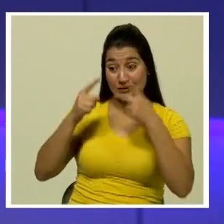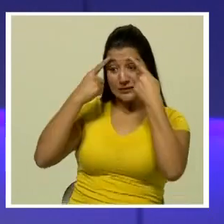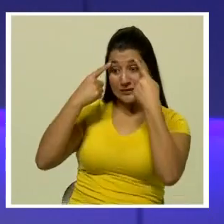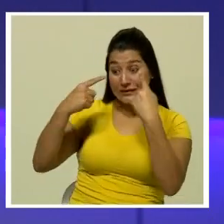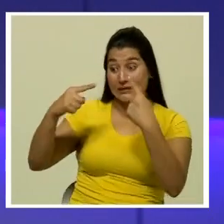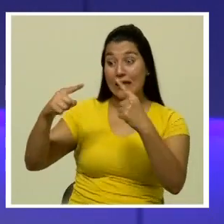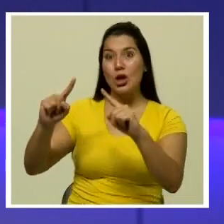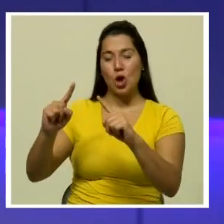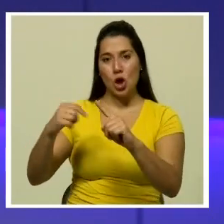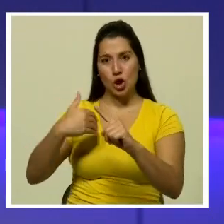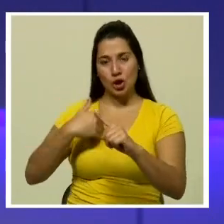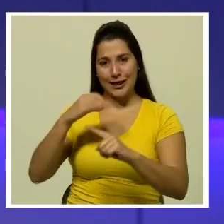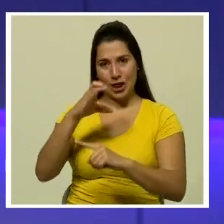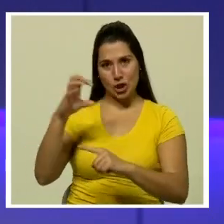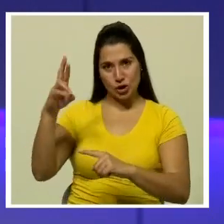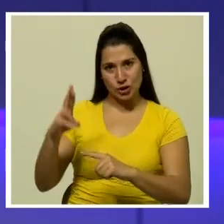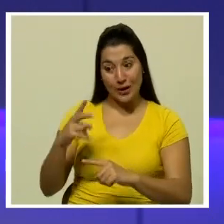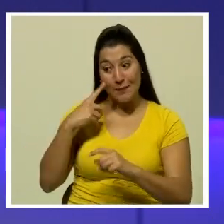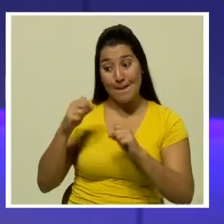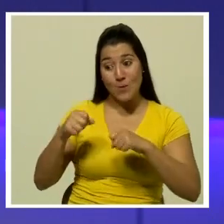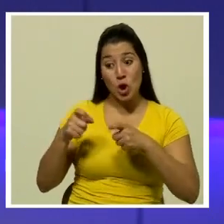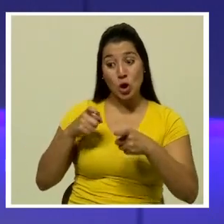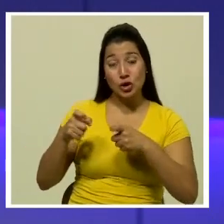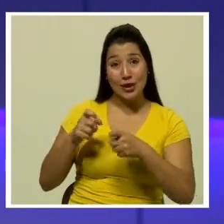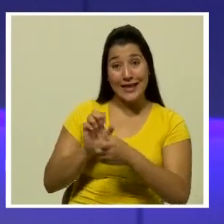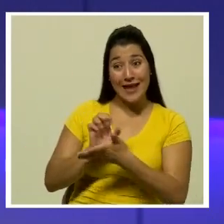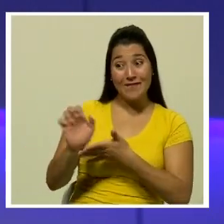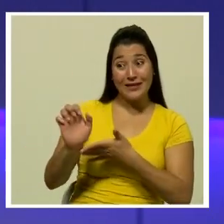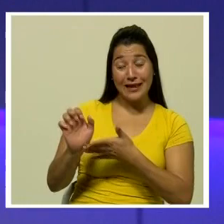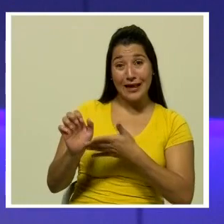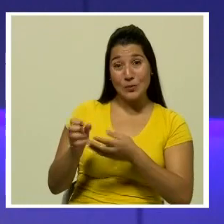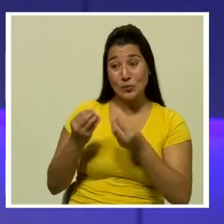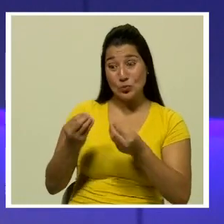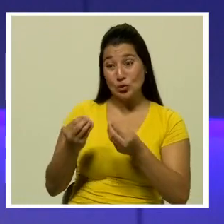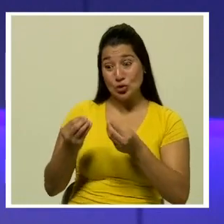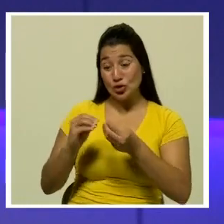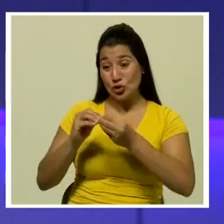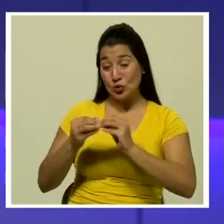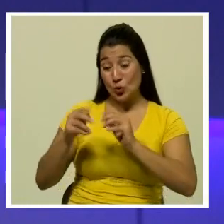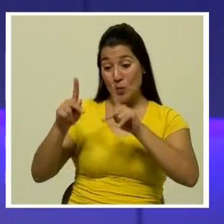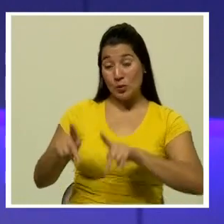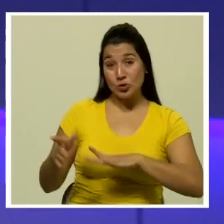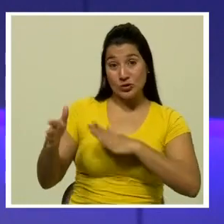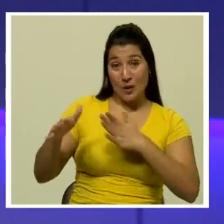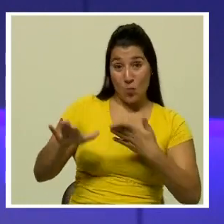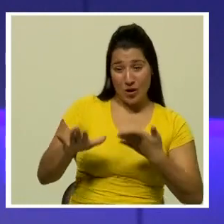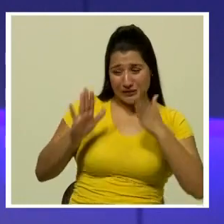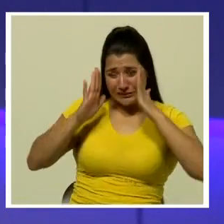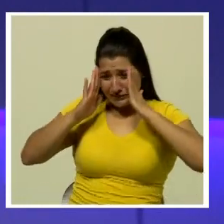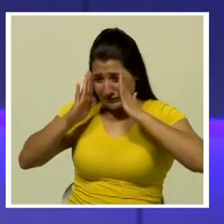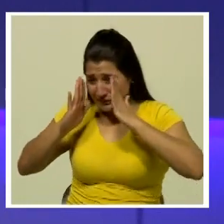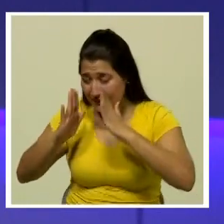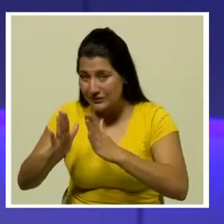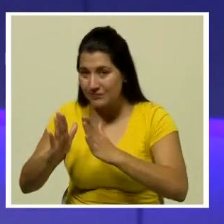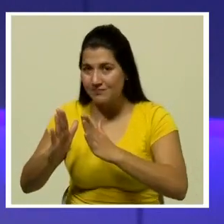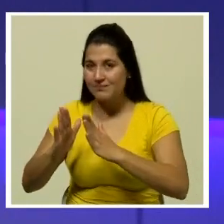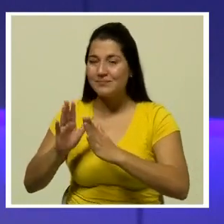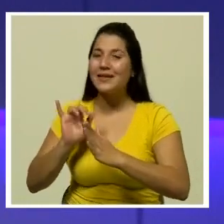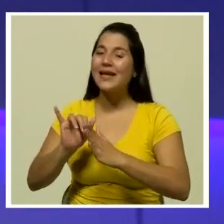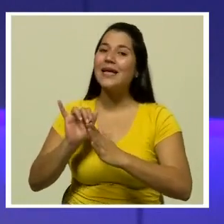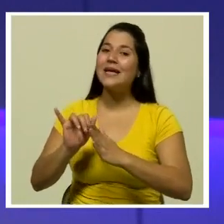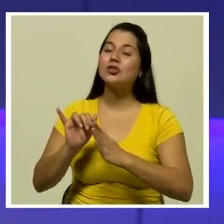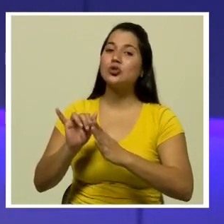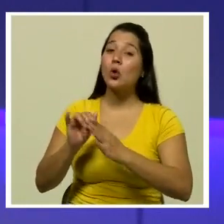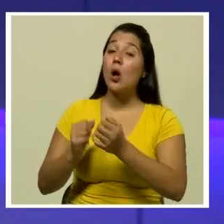el país en contener y evitar muertes masivas, le supuso un extrabono a favor